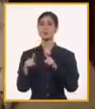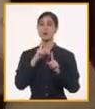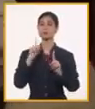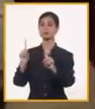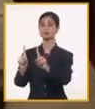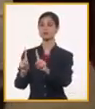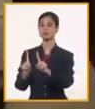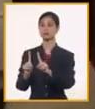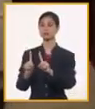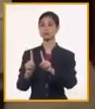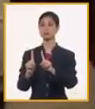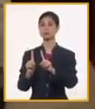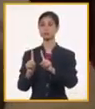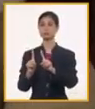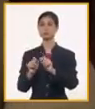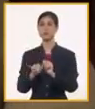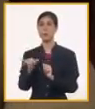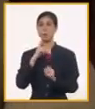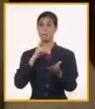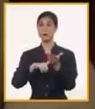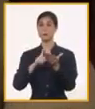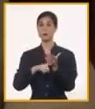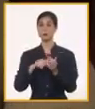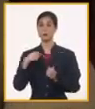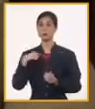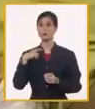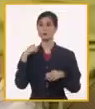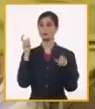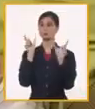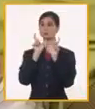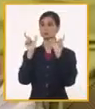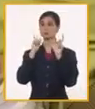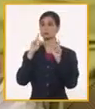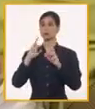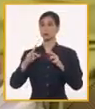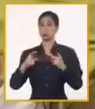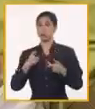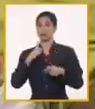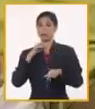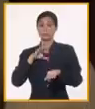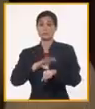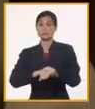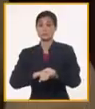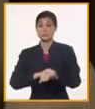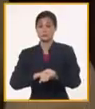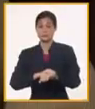mío. Y yo lo que pensé, Que también lo era un detuvieron. preso también, que viene un guardia,